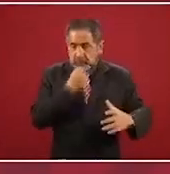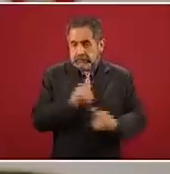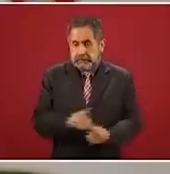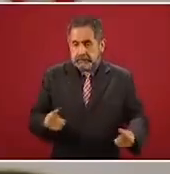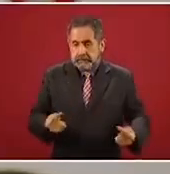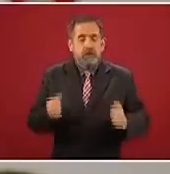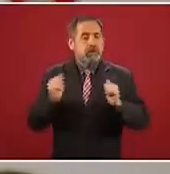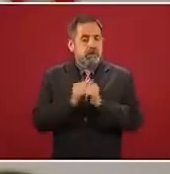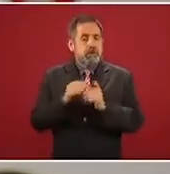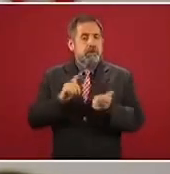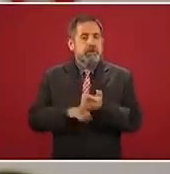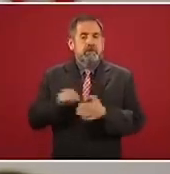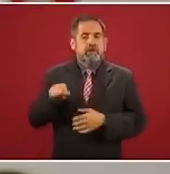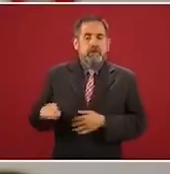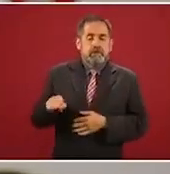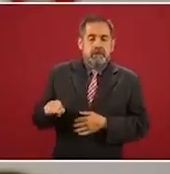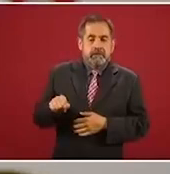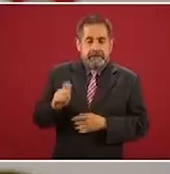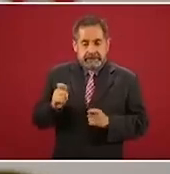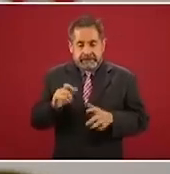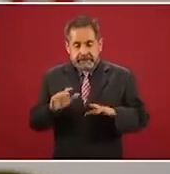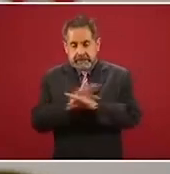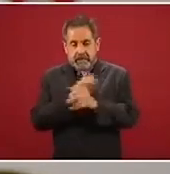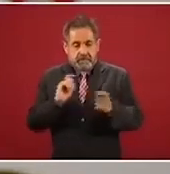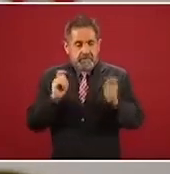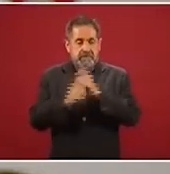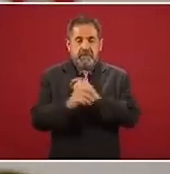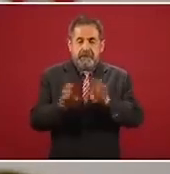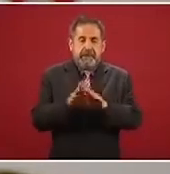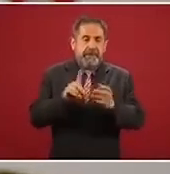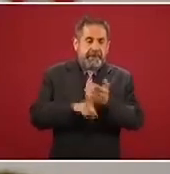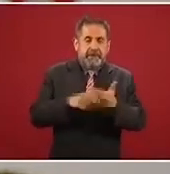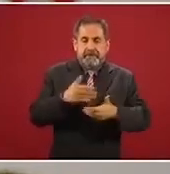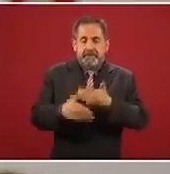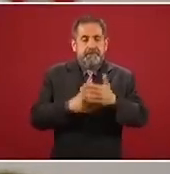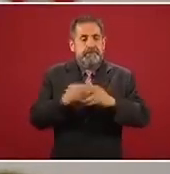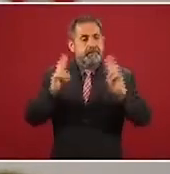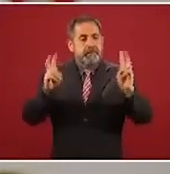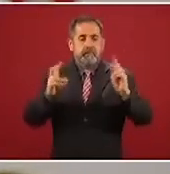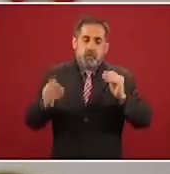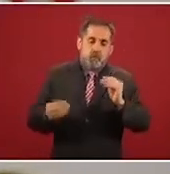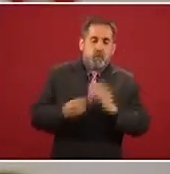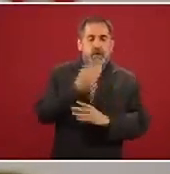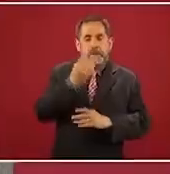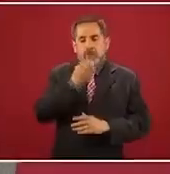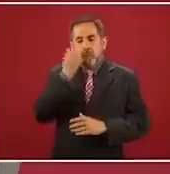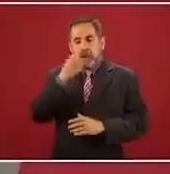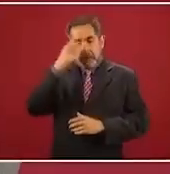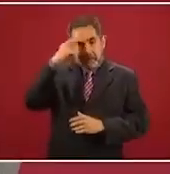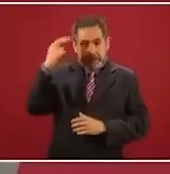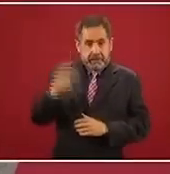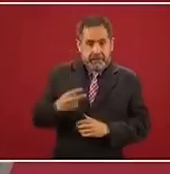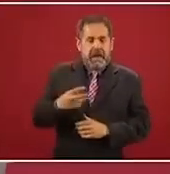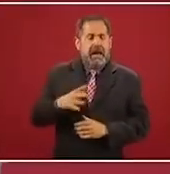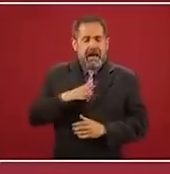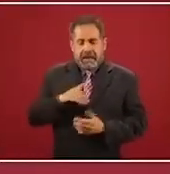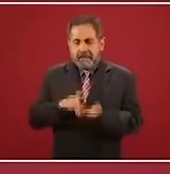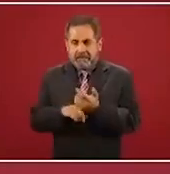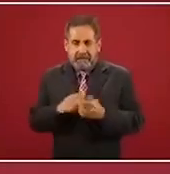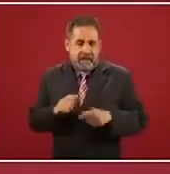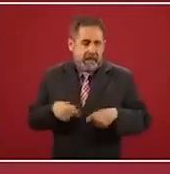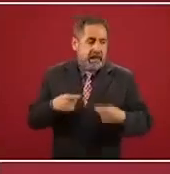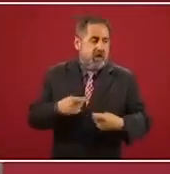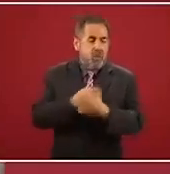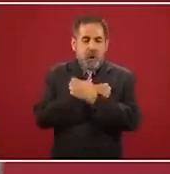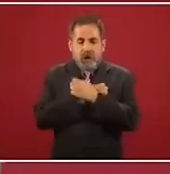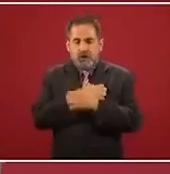con este cambio, esta transformación en lo que se llama ahora la nueva escuela mexicana, tengamos educación